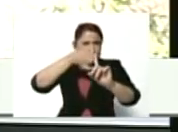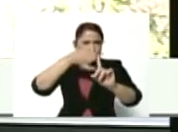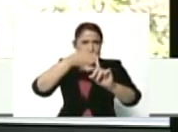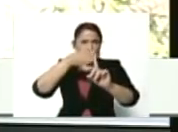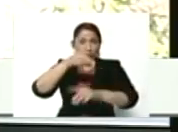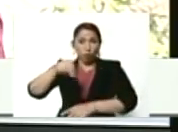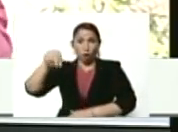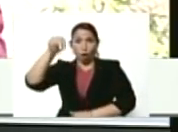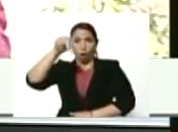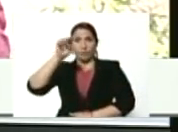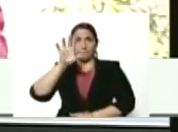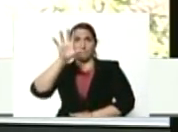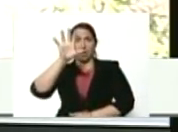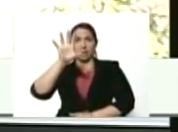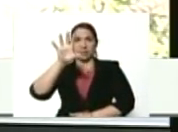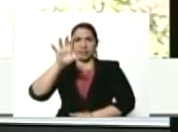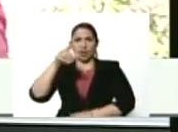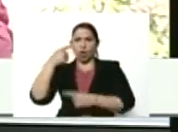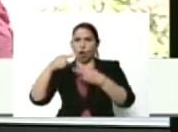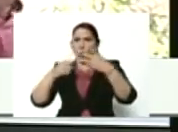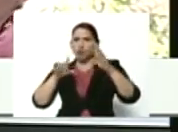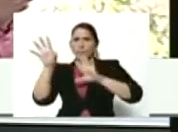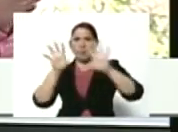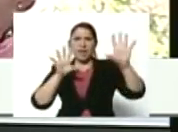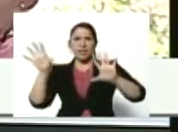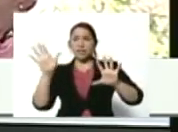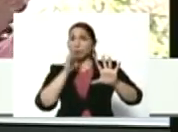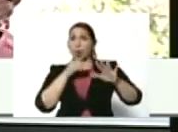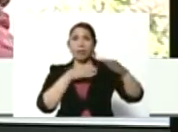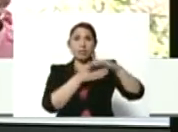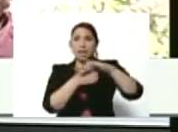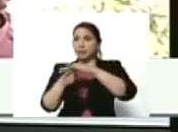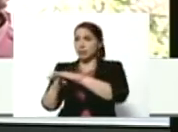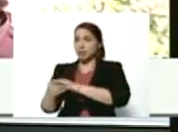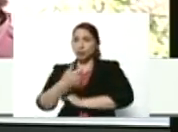norte, el resto del mundo no tiene acceso a la vacuna,